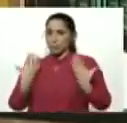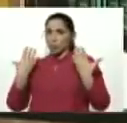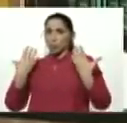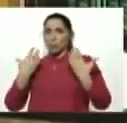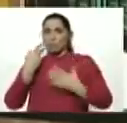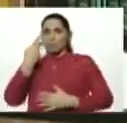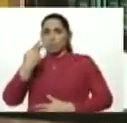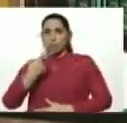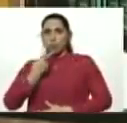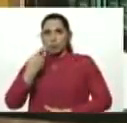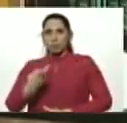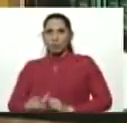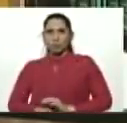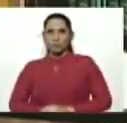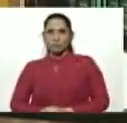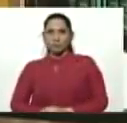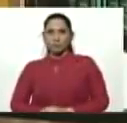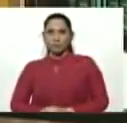política